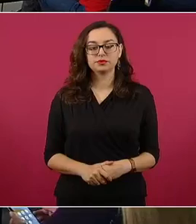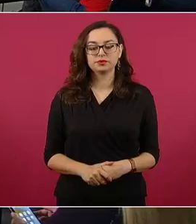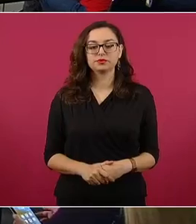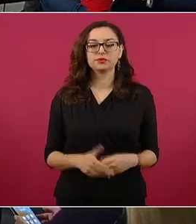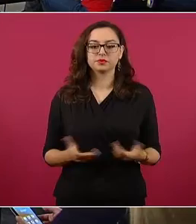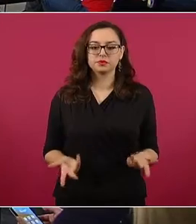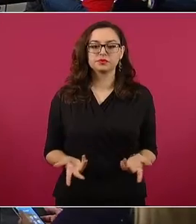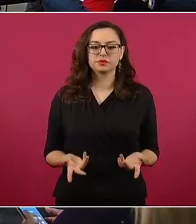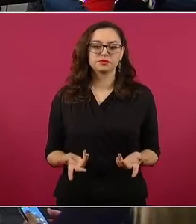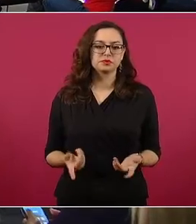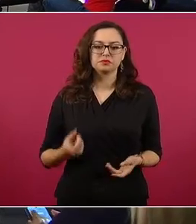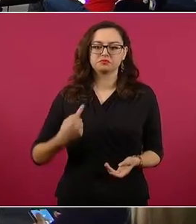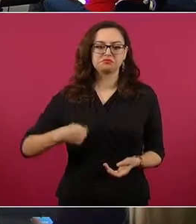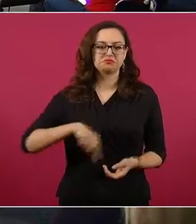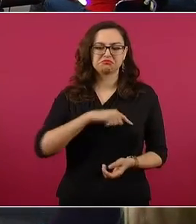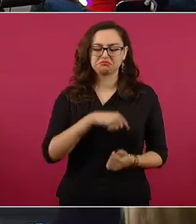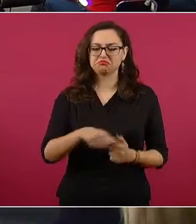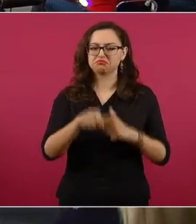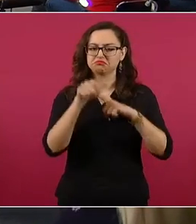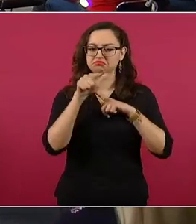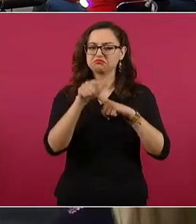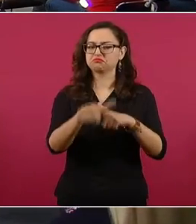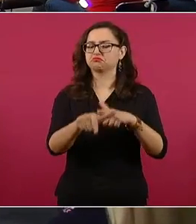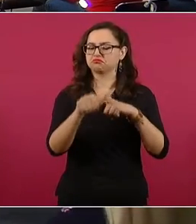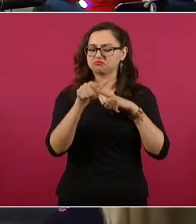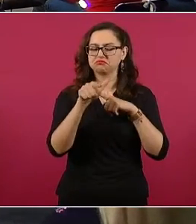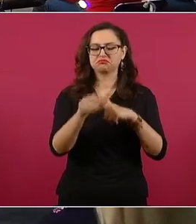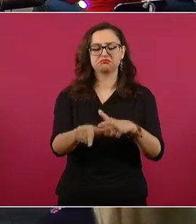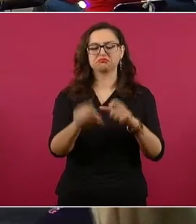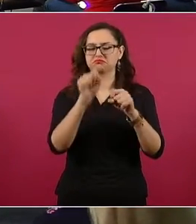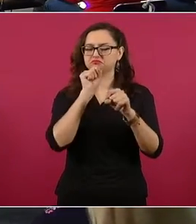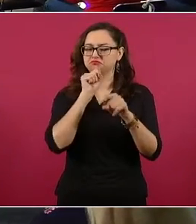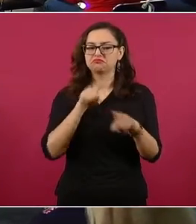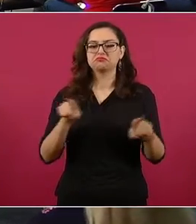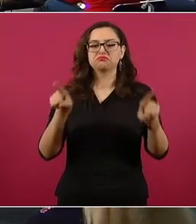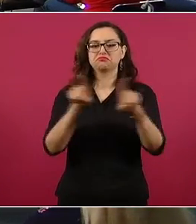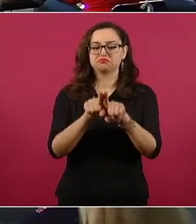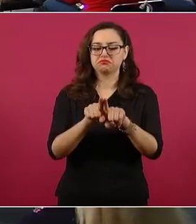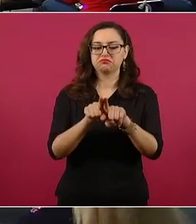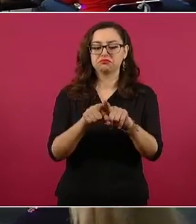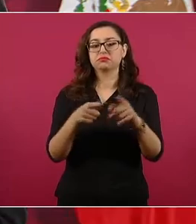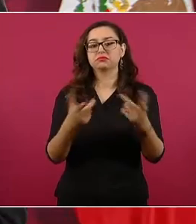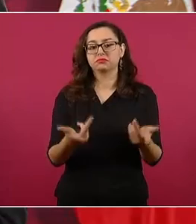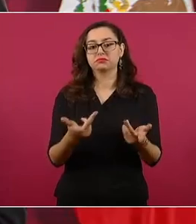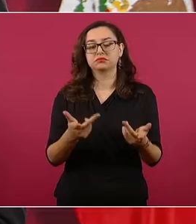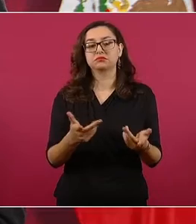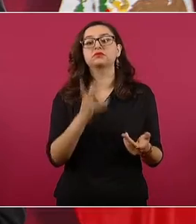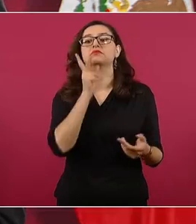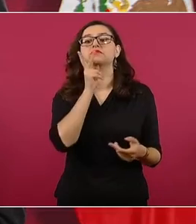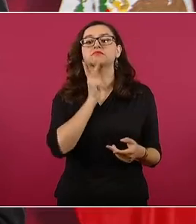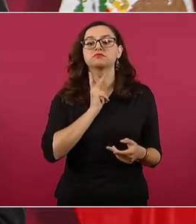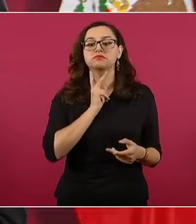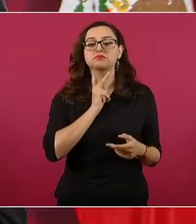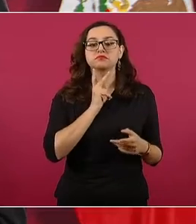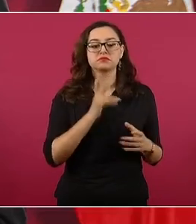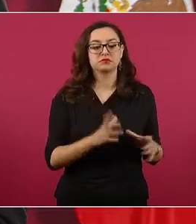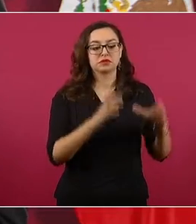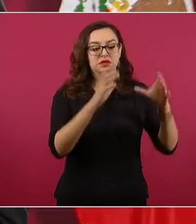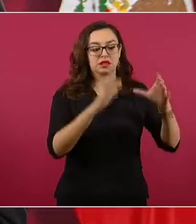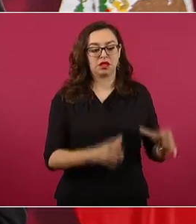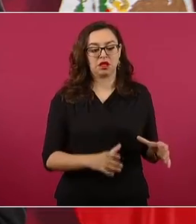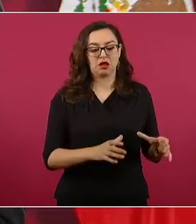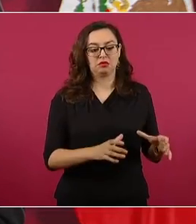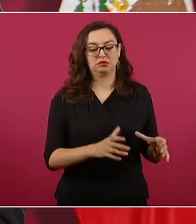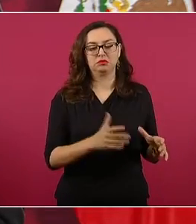nosotros vamos a continuar así. Además, aún cuando está bajando el precio del crudo, de todas